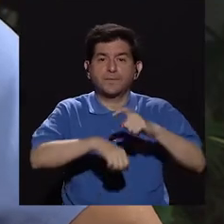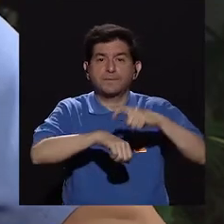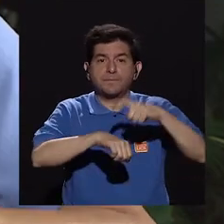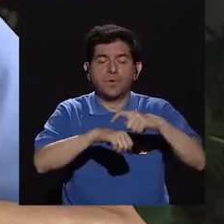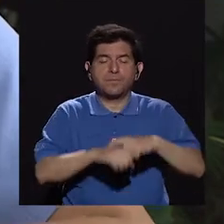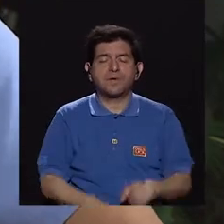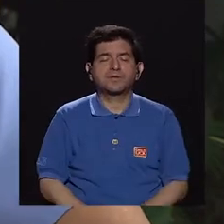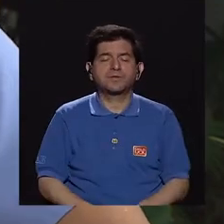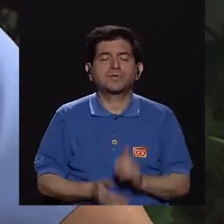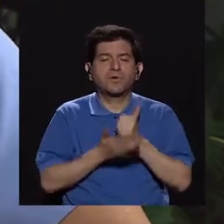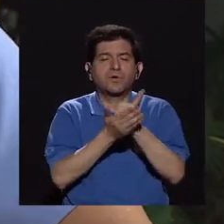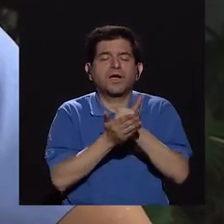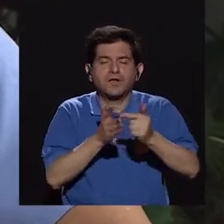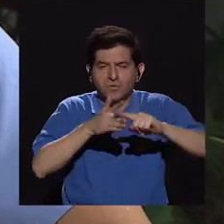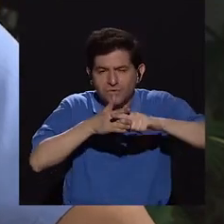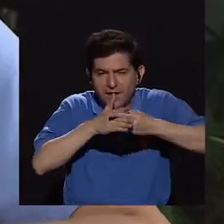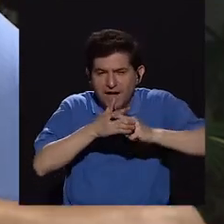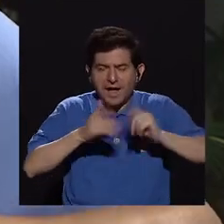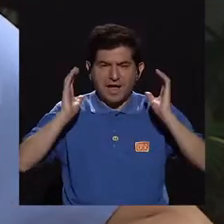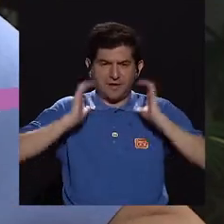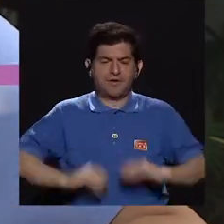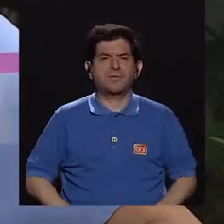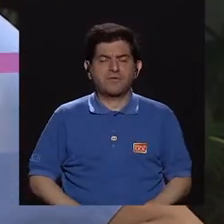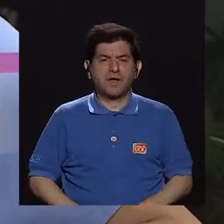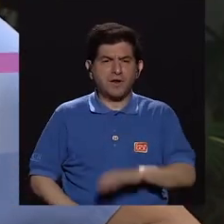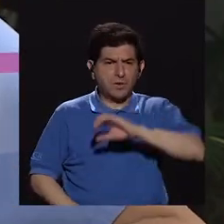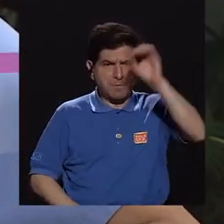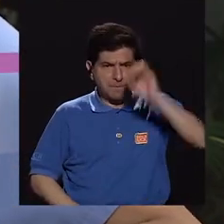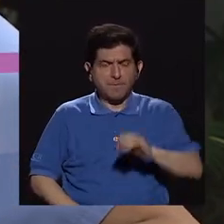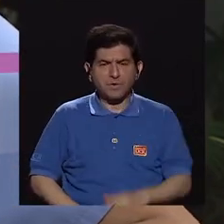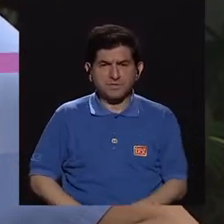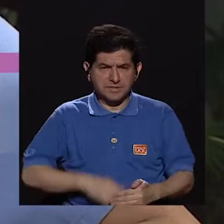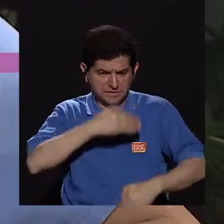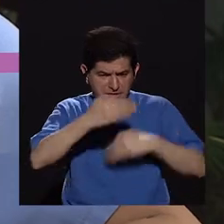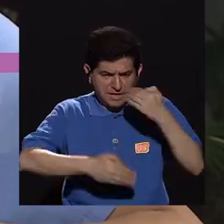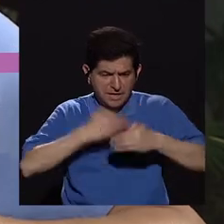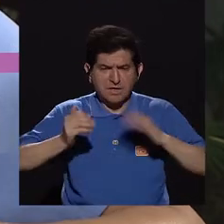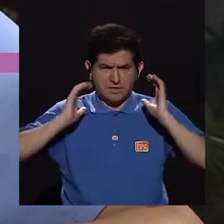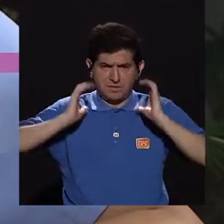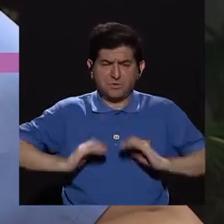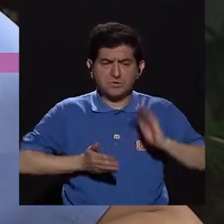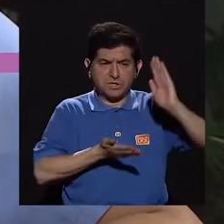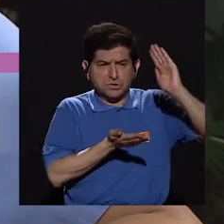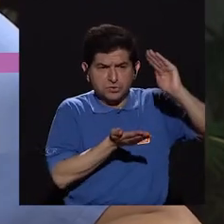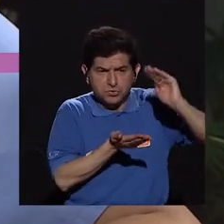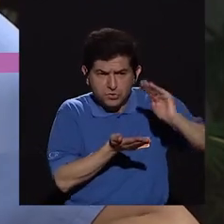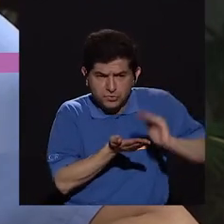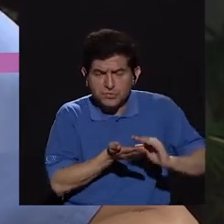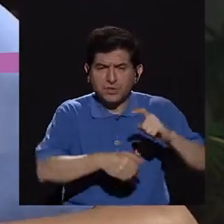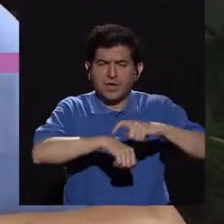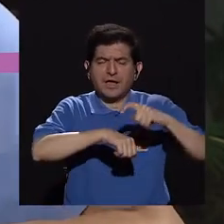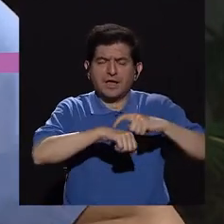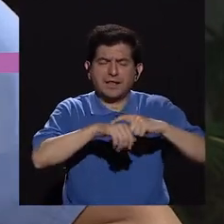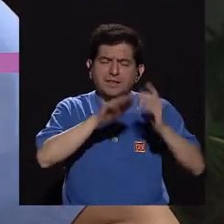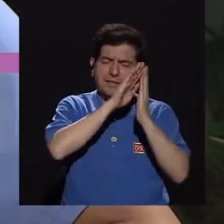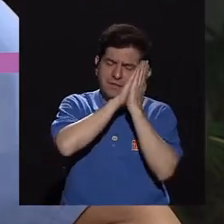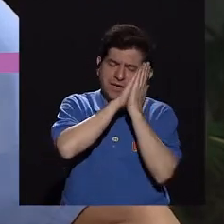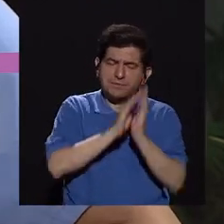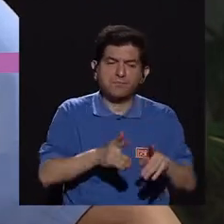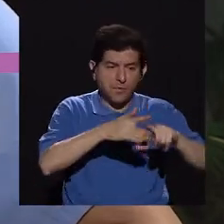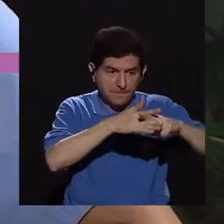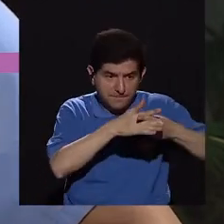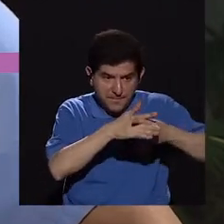un momento reparador para el cuerpo, ¿verdad? Las tasas metabólicas que el cuerpo maneja tienen que disminuir durante el sueño para que se